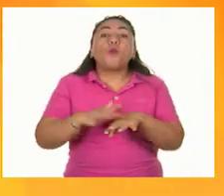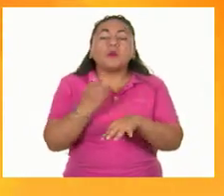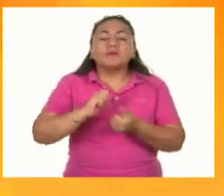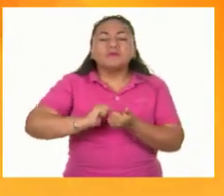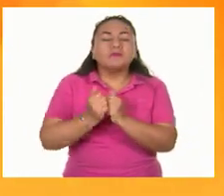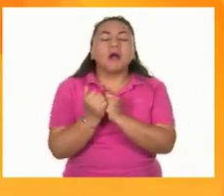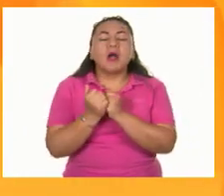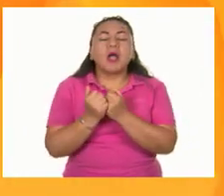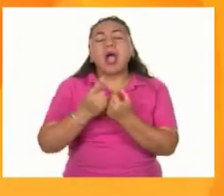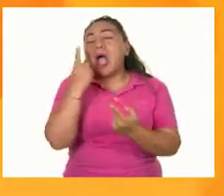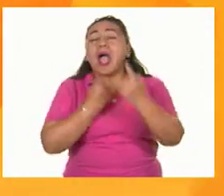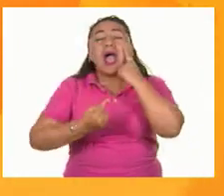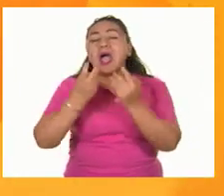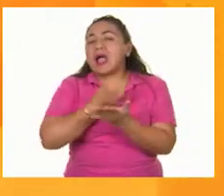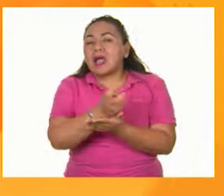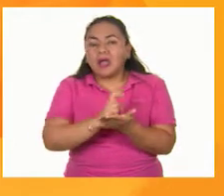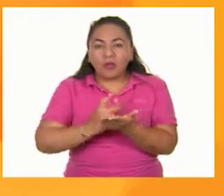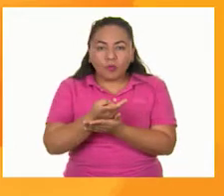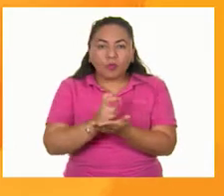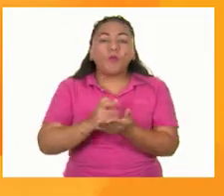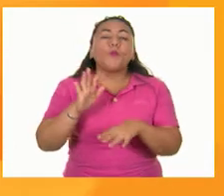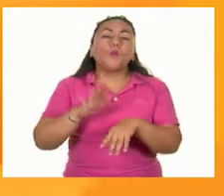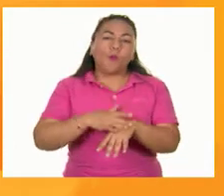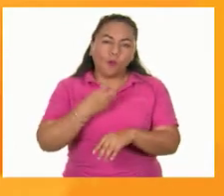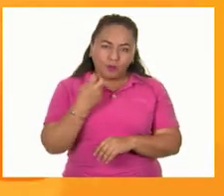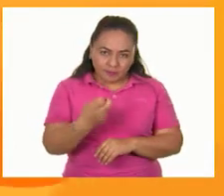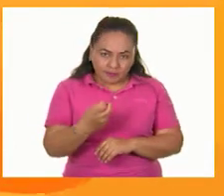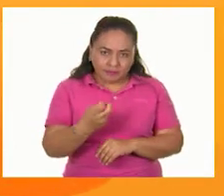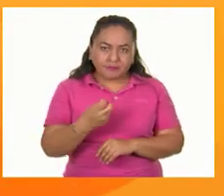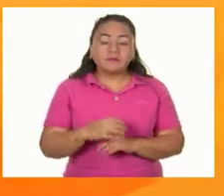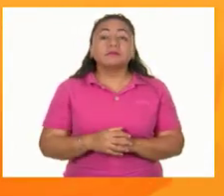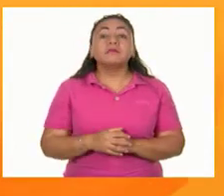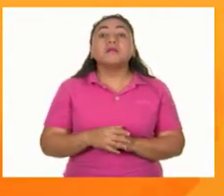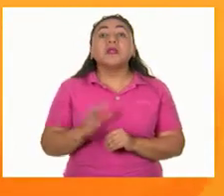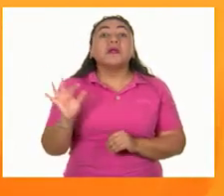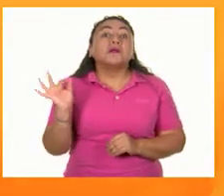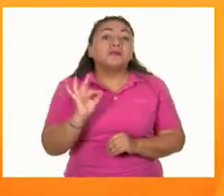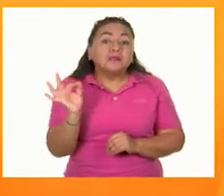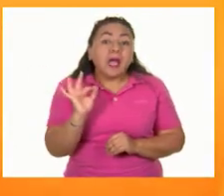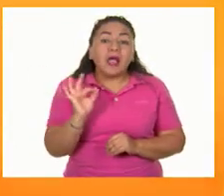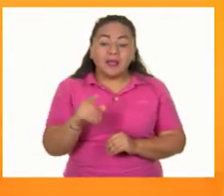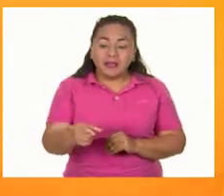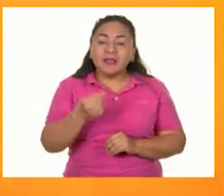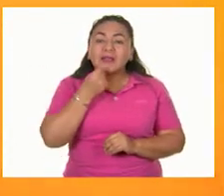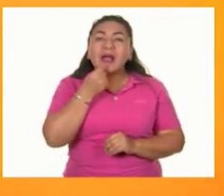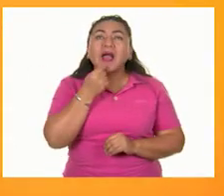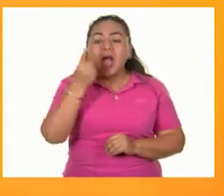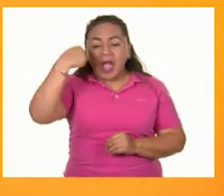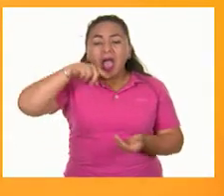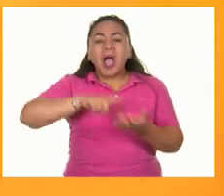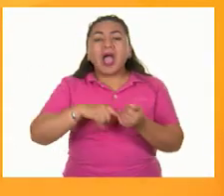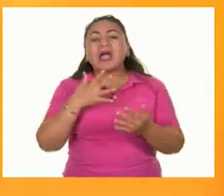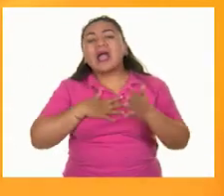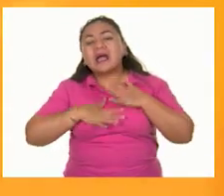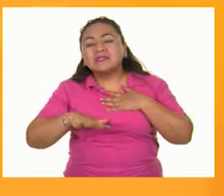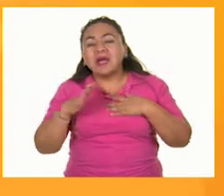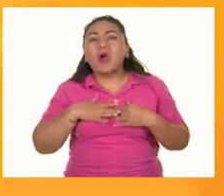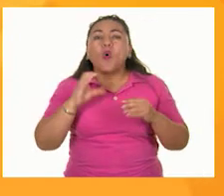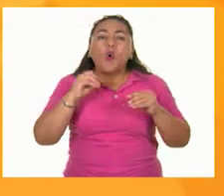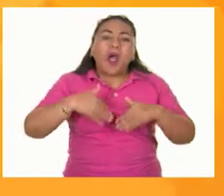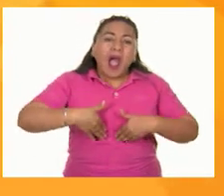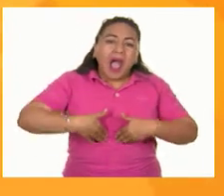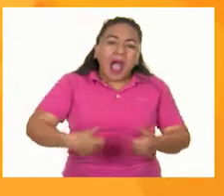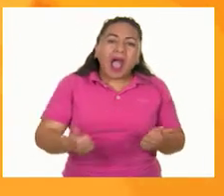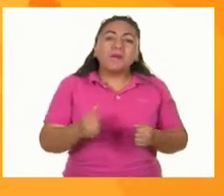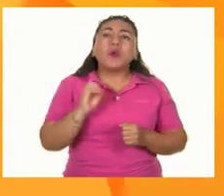genera un berrinche. También puede ser que no puedan decirnos que se sienten cansados, que tienen hambre, que quieren